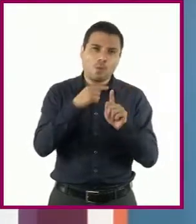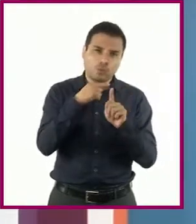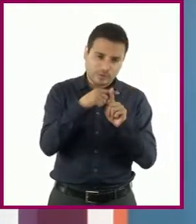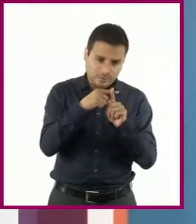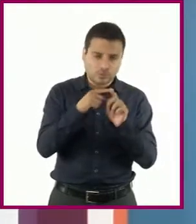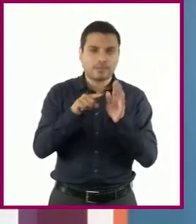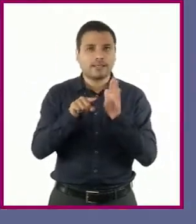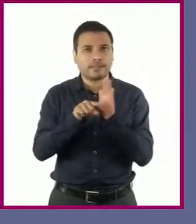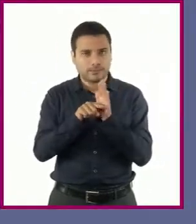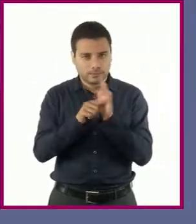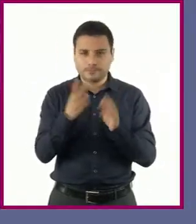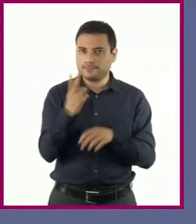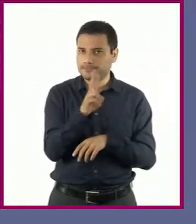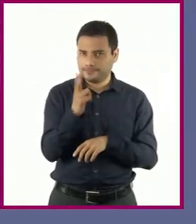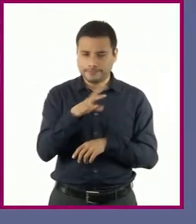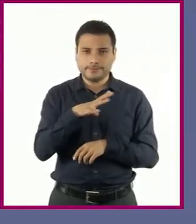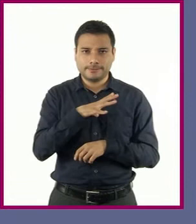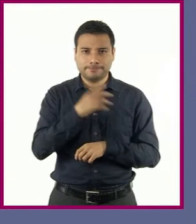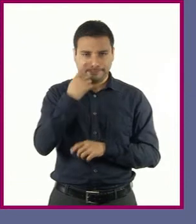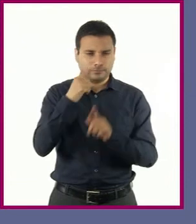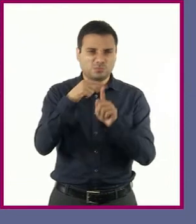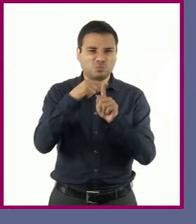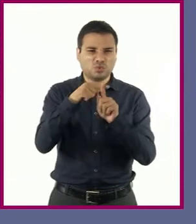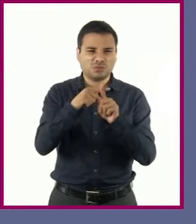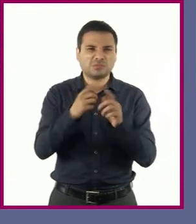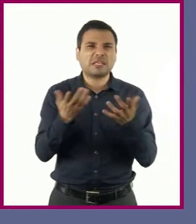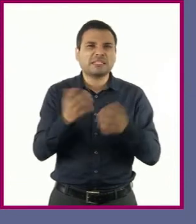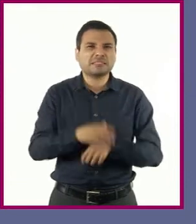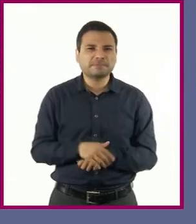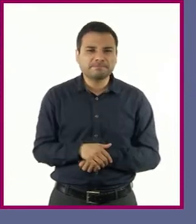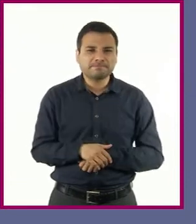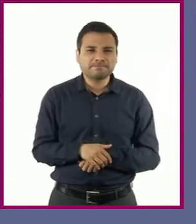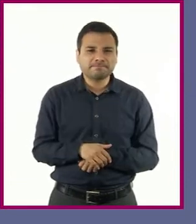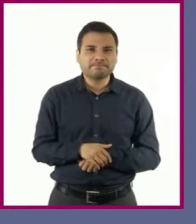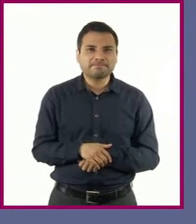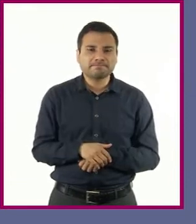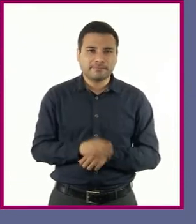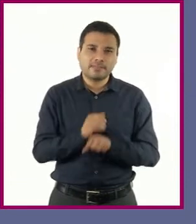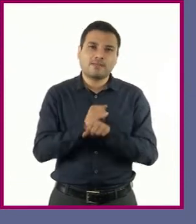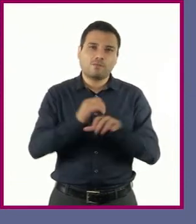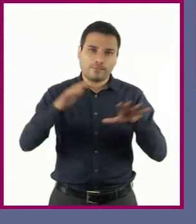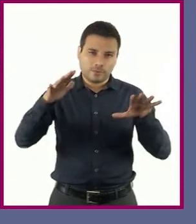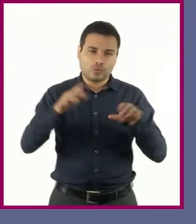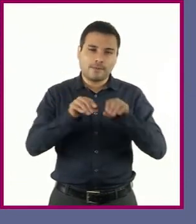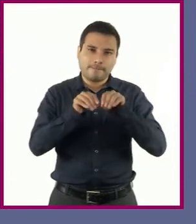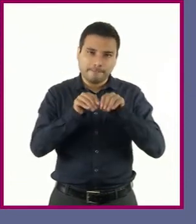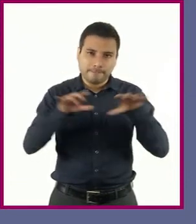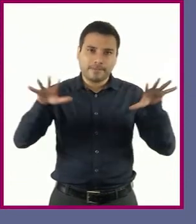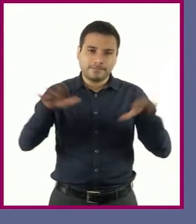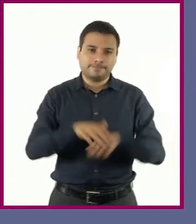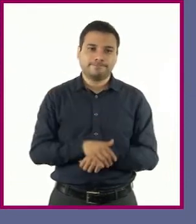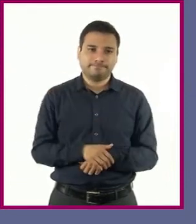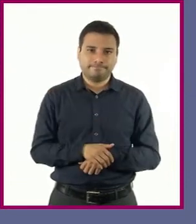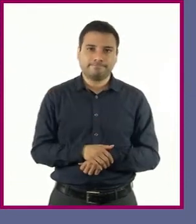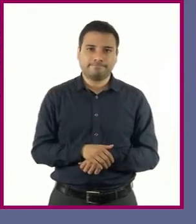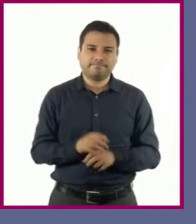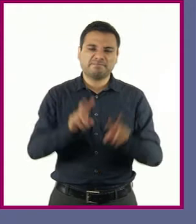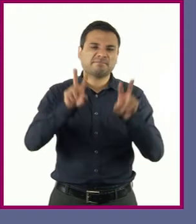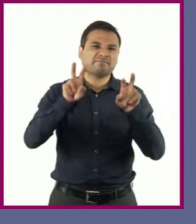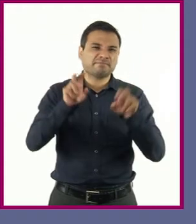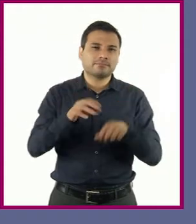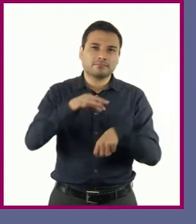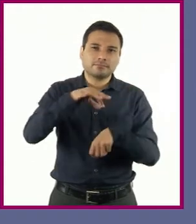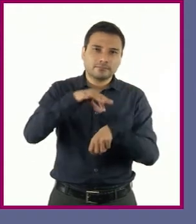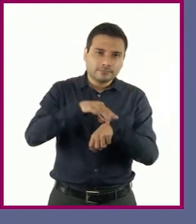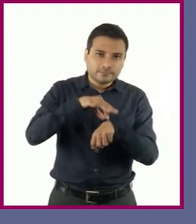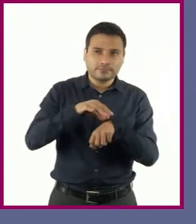como negativos. Entre sus ventajas se distingue que gracias a ella se difunden los avances médicos, sanitarios,